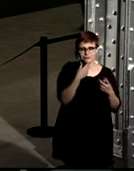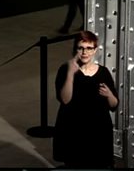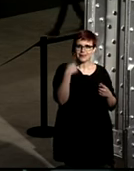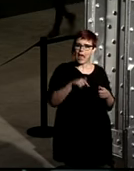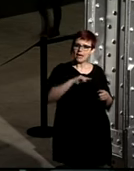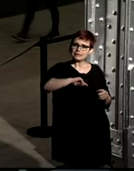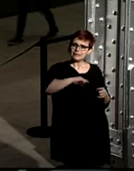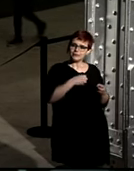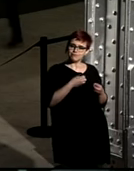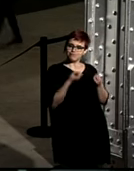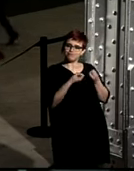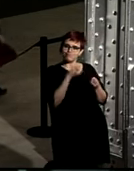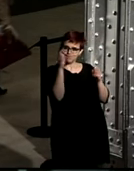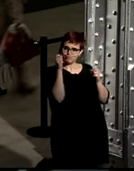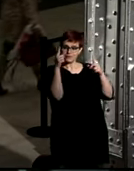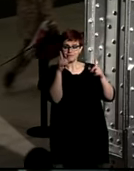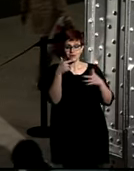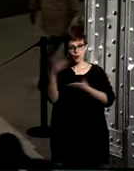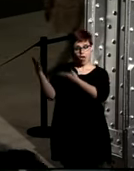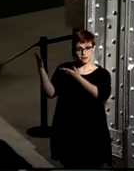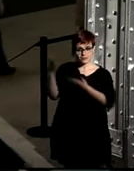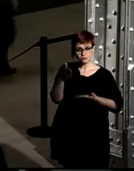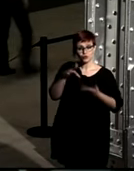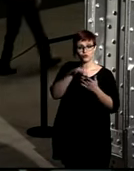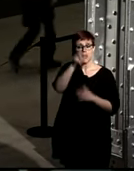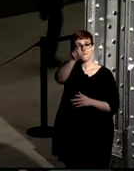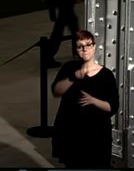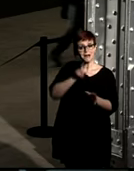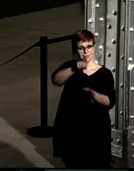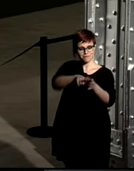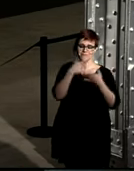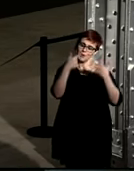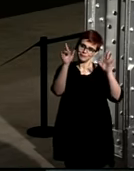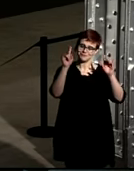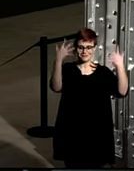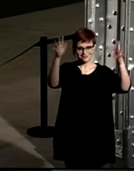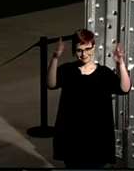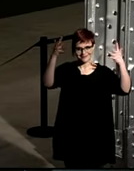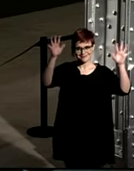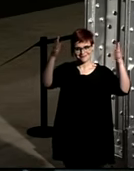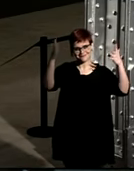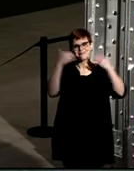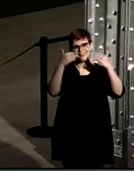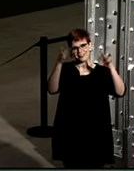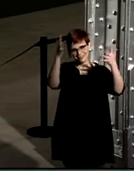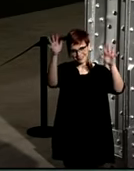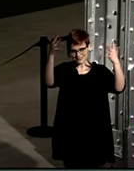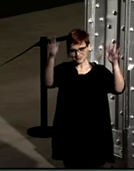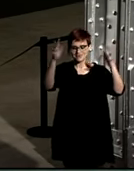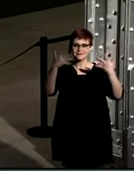ya te fijas en otras cosas. Sí. Bueno, vamos a invitar a la siguiente participante en este coloquio. Muchísimas gracias.